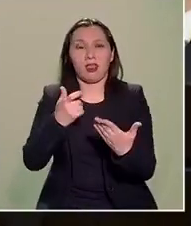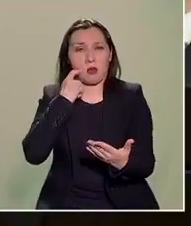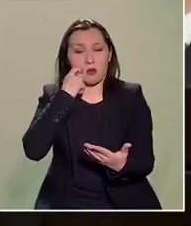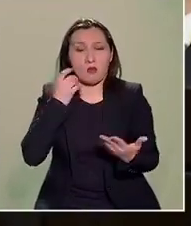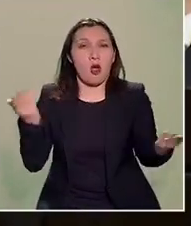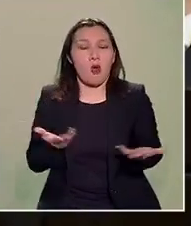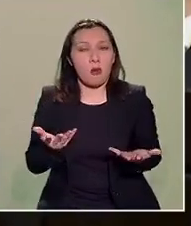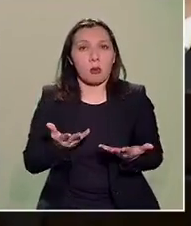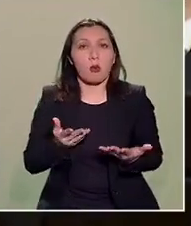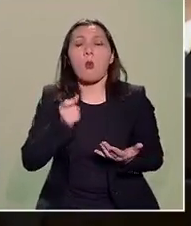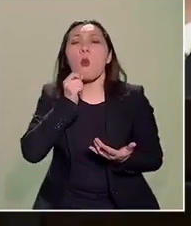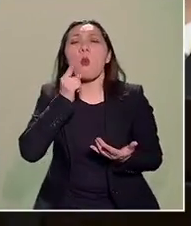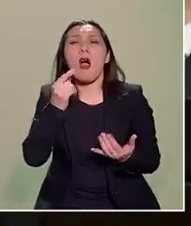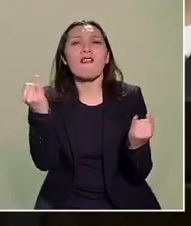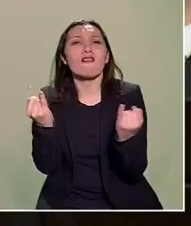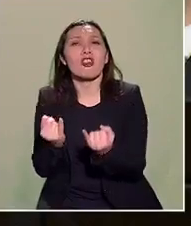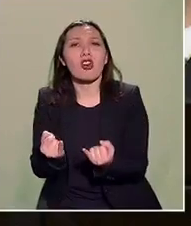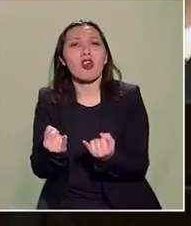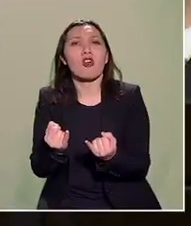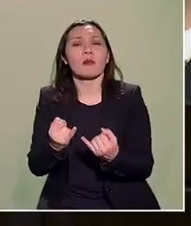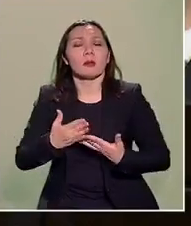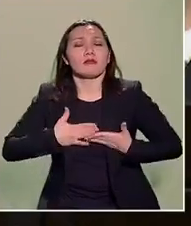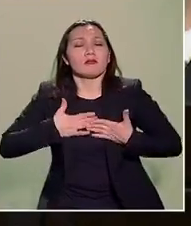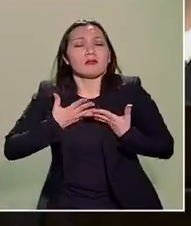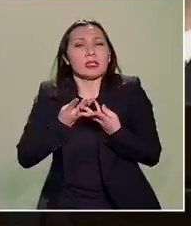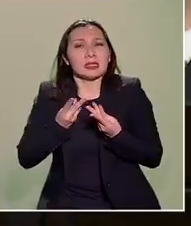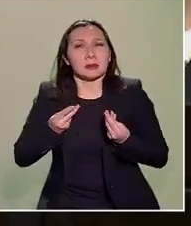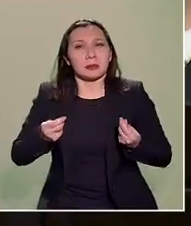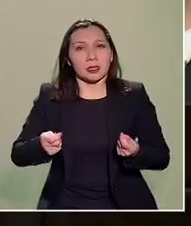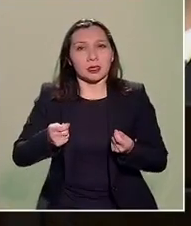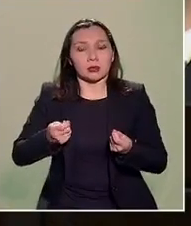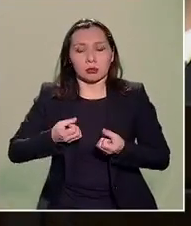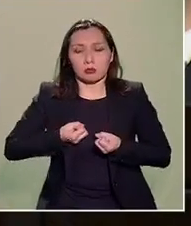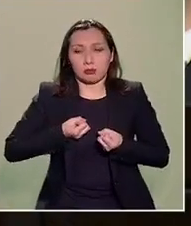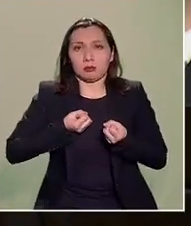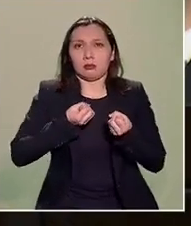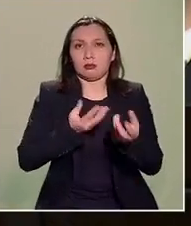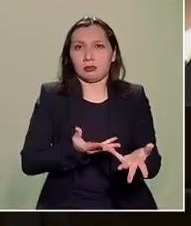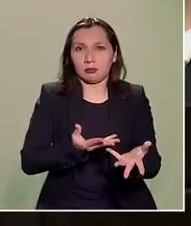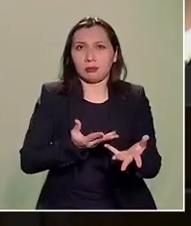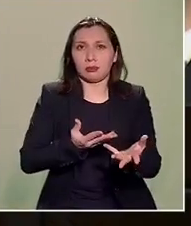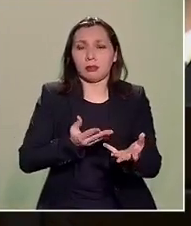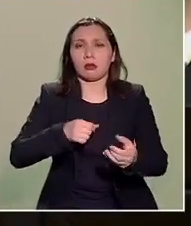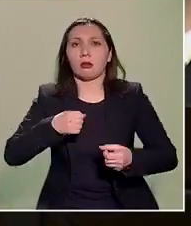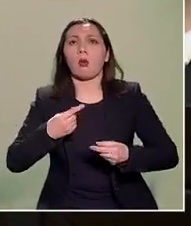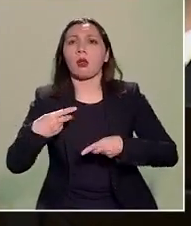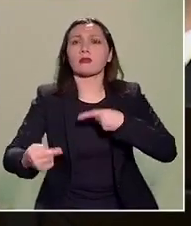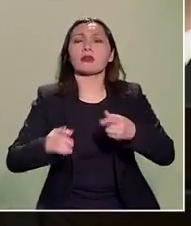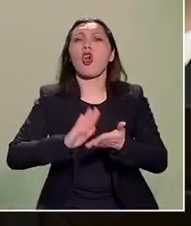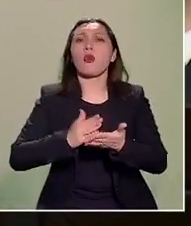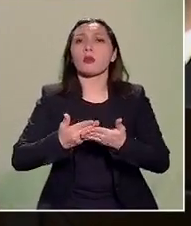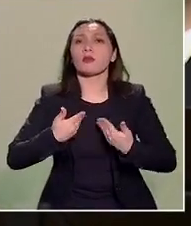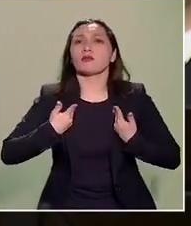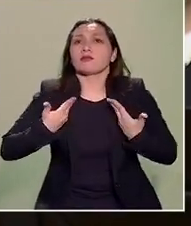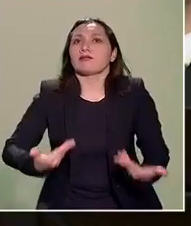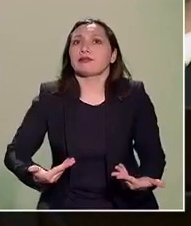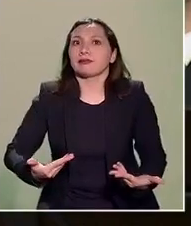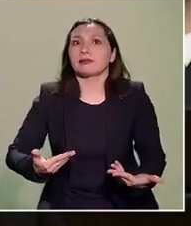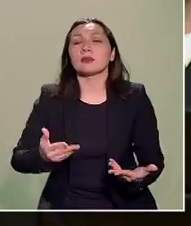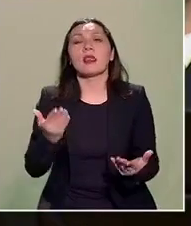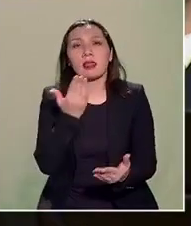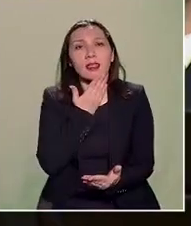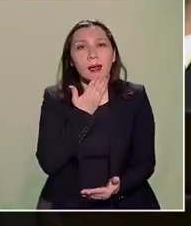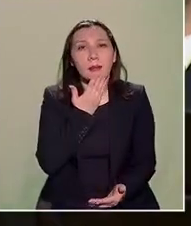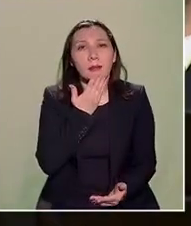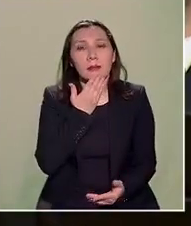de qué modo la energía del espíritu son transferibles ahora de la conducta también